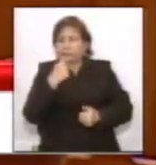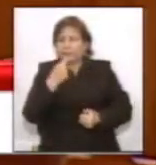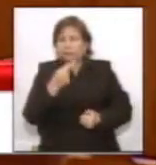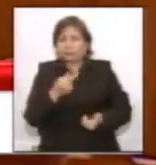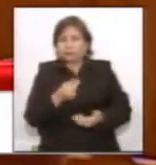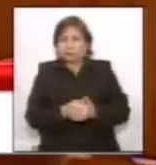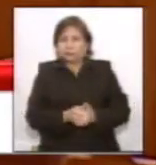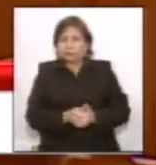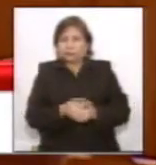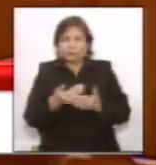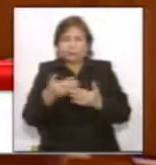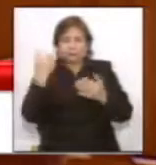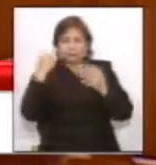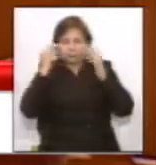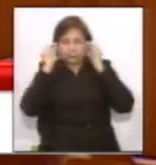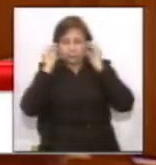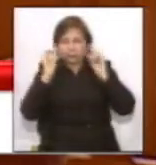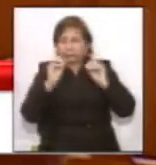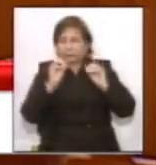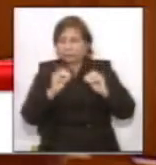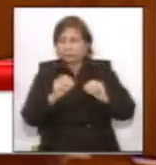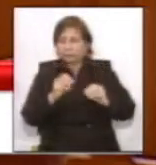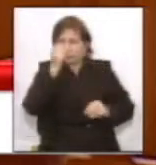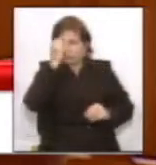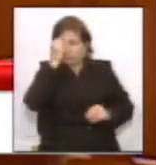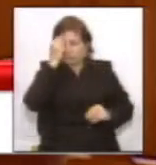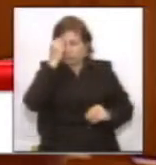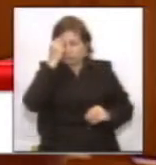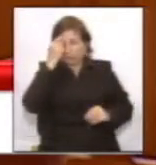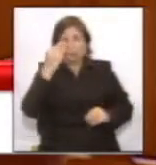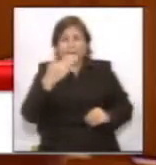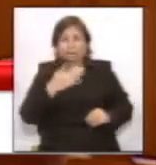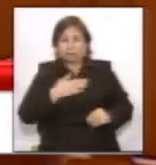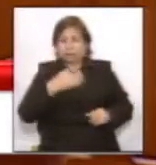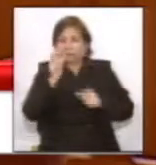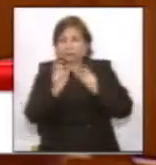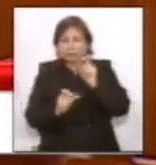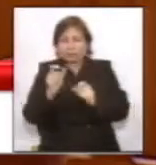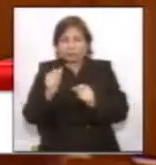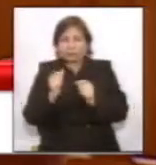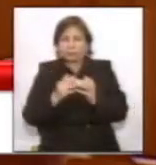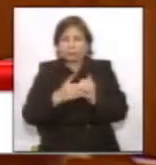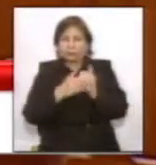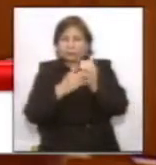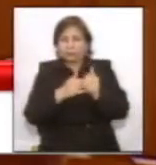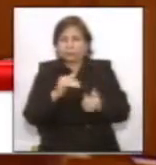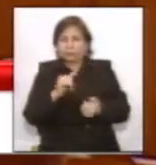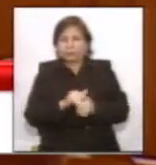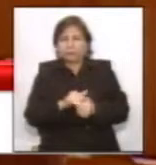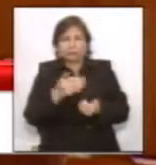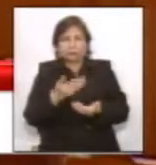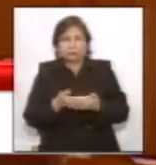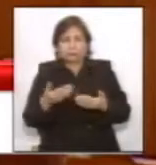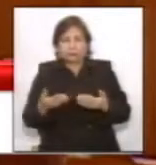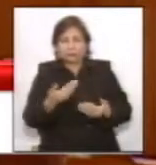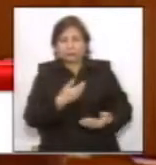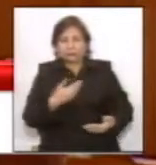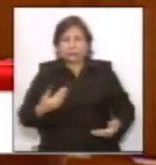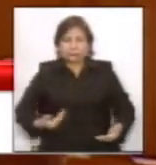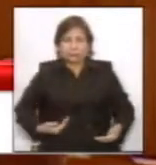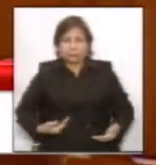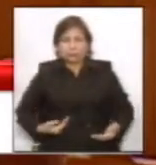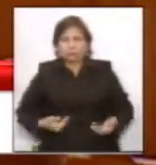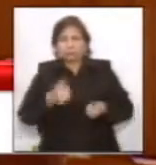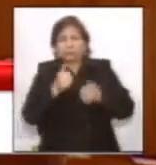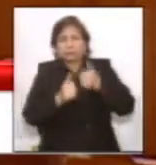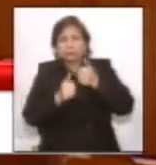dicho en anteriores oportunidades, las comprendo como demandas ciudadanas canalizadas a través de este poder del Estado,